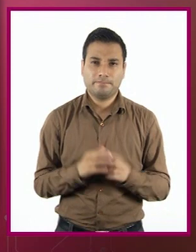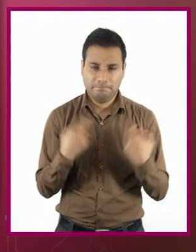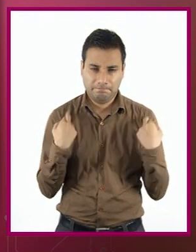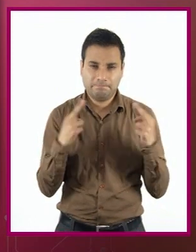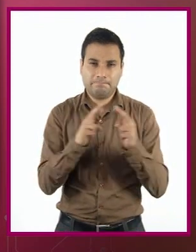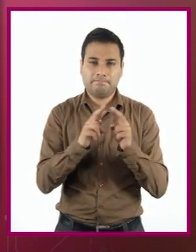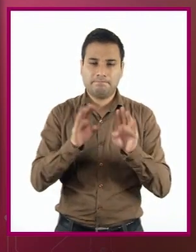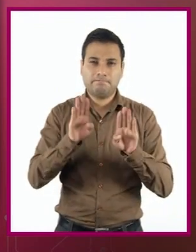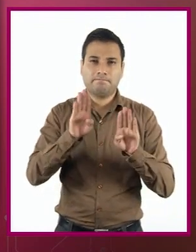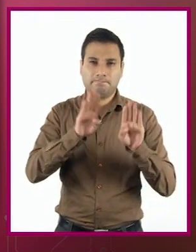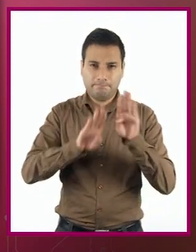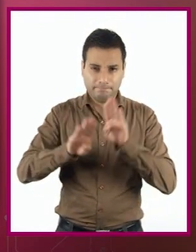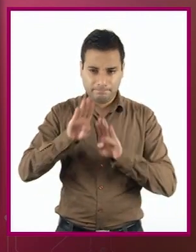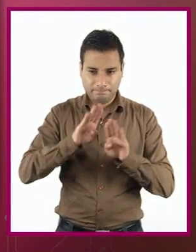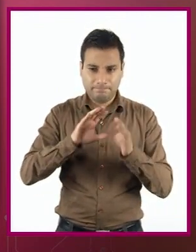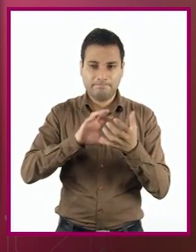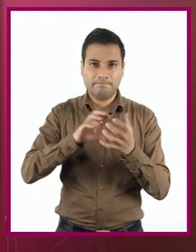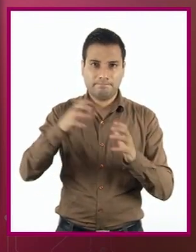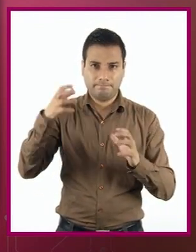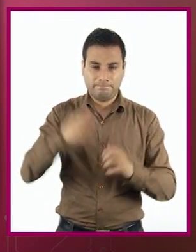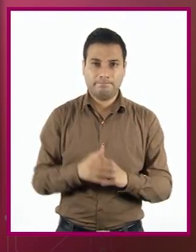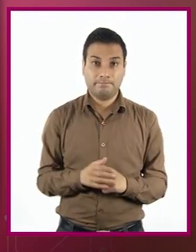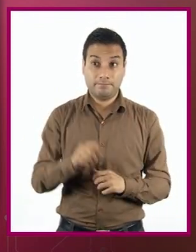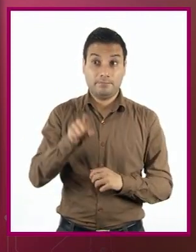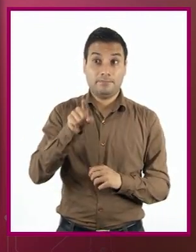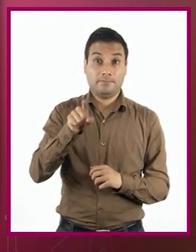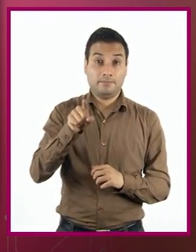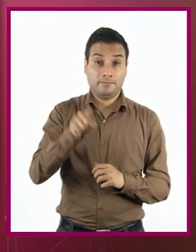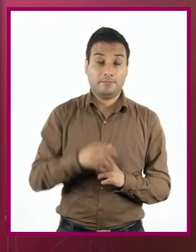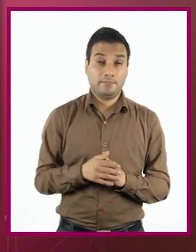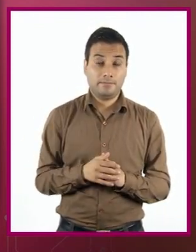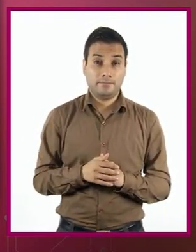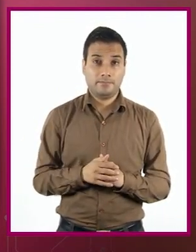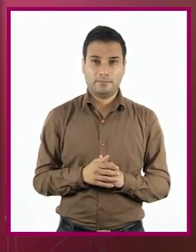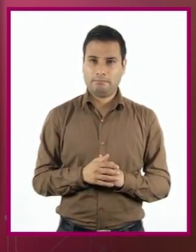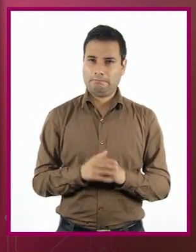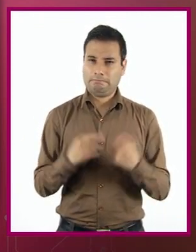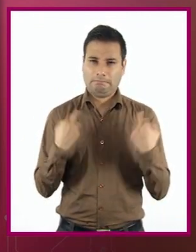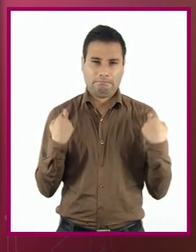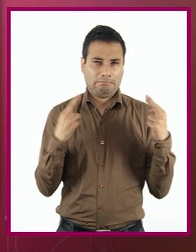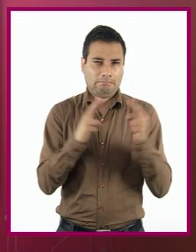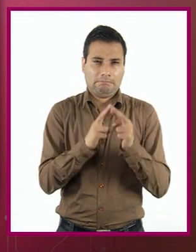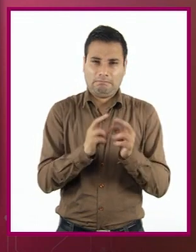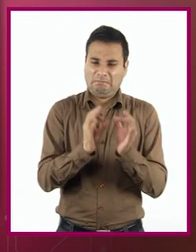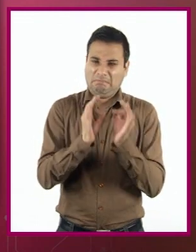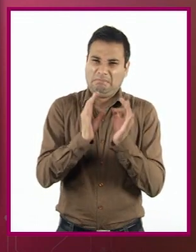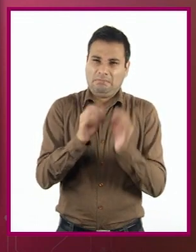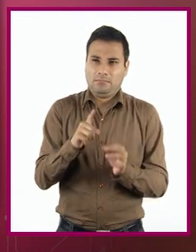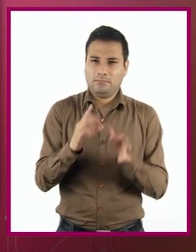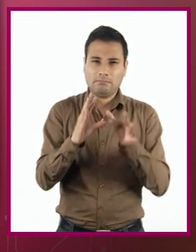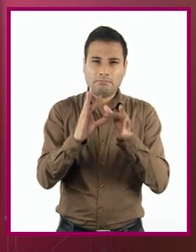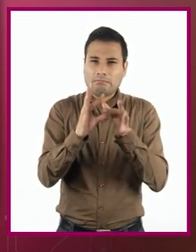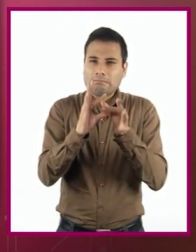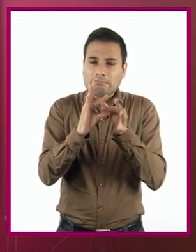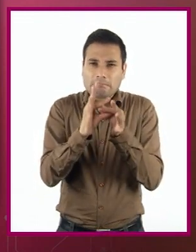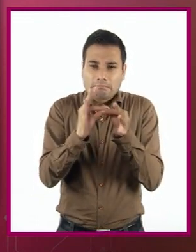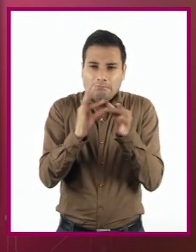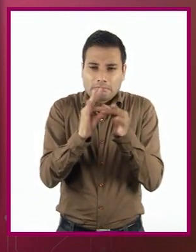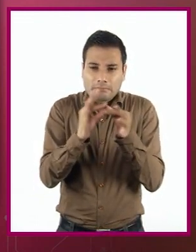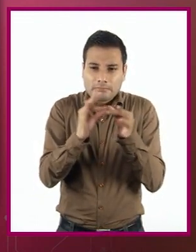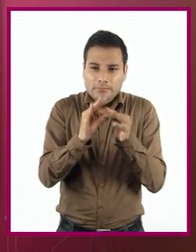biología molecular, y él era pues un maestro excelente. Él explicaba los